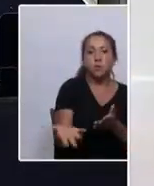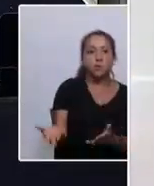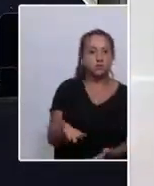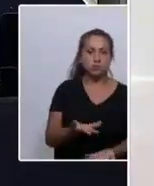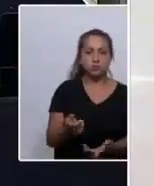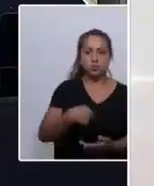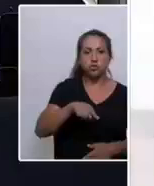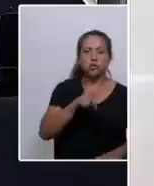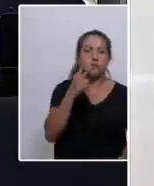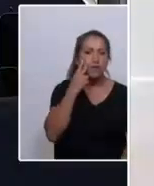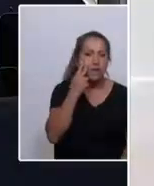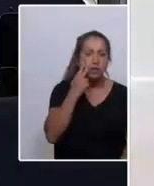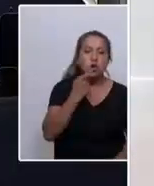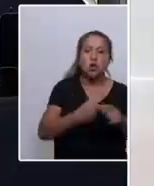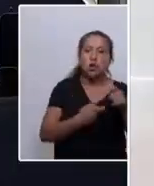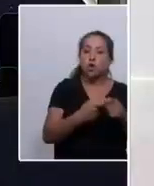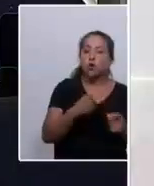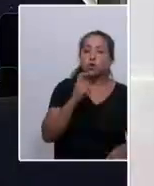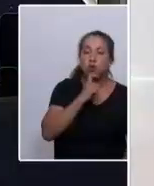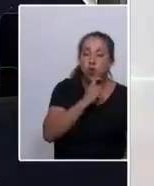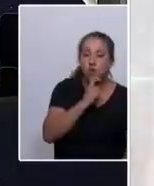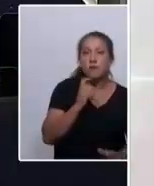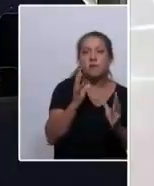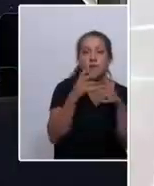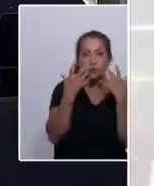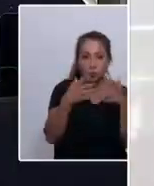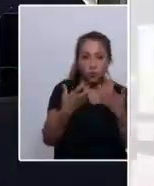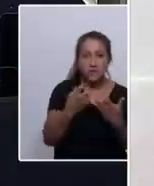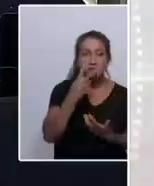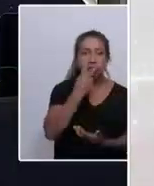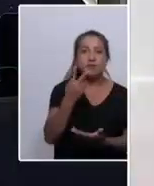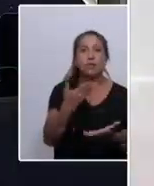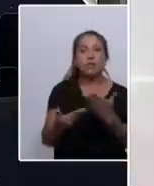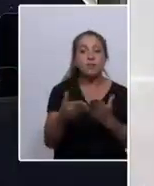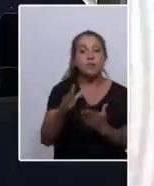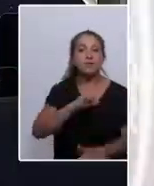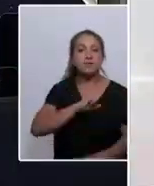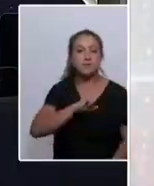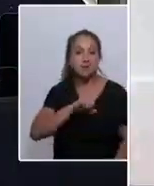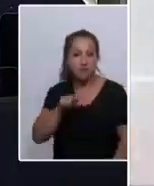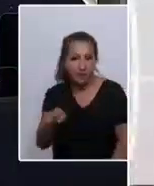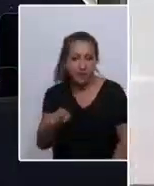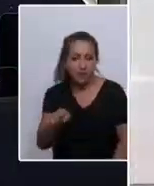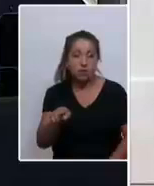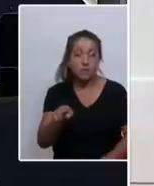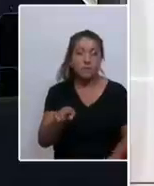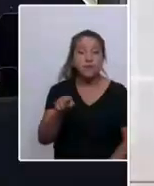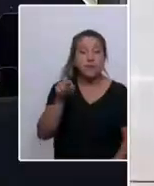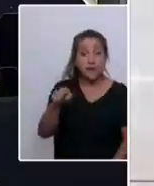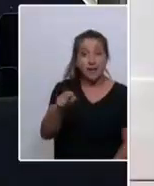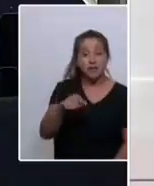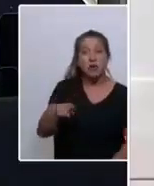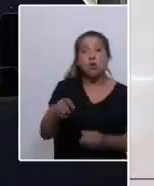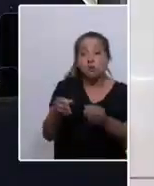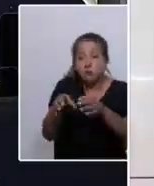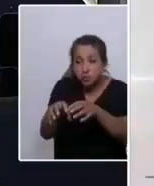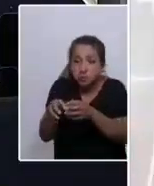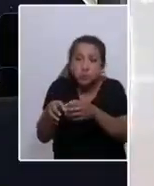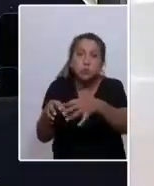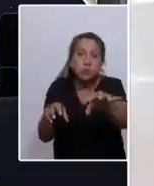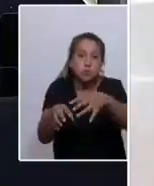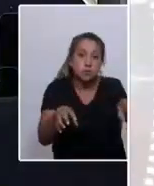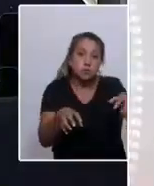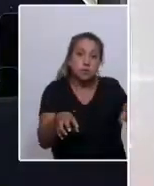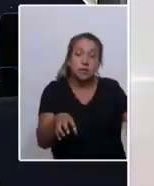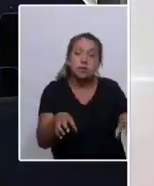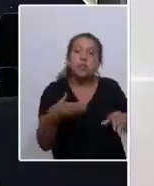es tan duro como la convencional Carol Baum respecto a las críticas, pero sí él dice que hay que acercar posiciones, que se tiene que generar más diálogo y que